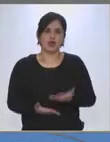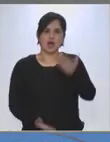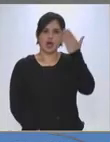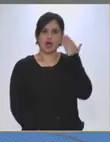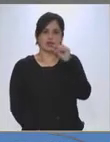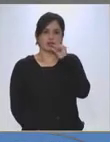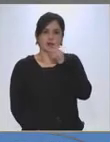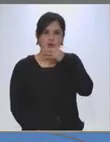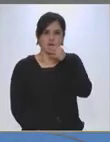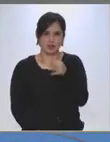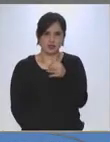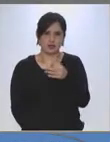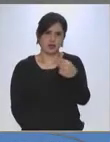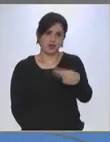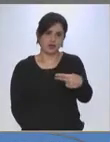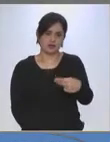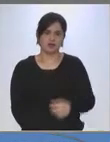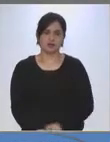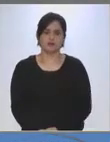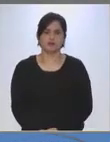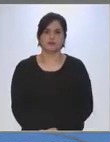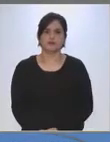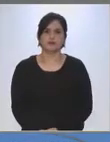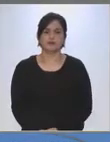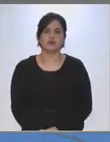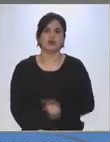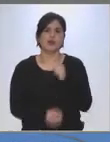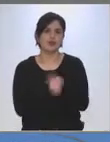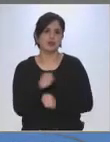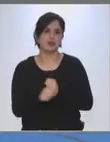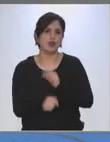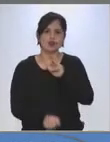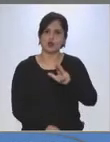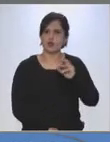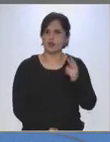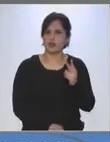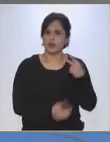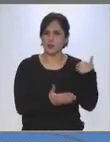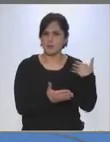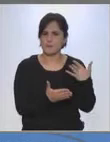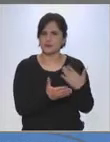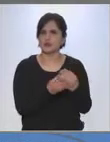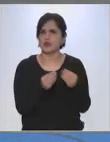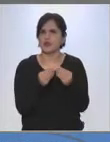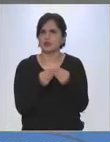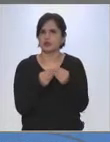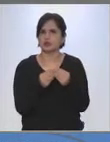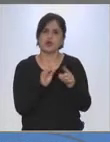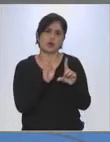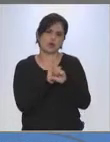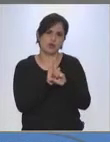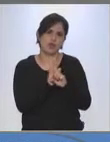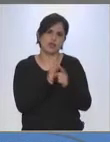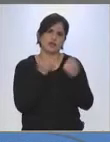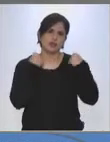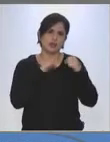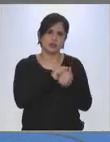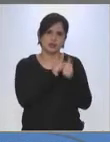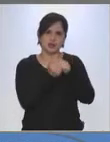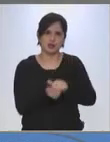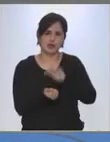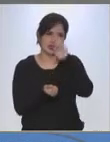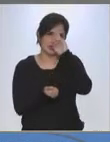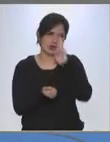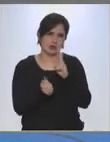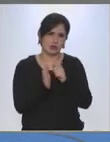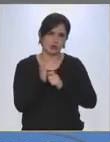alberto en un medio de prensa desde ese año 92 han pasado muchas cosas incluyendo una nueva ley de deporte adaptado y reconocimiento